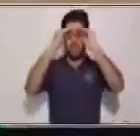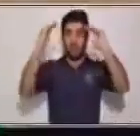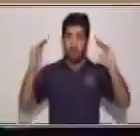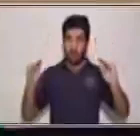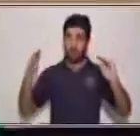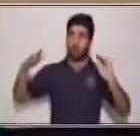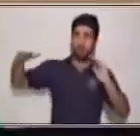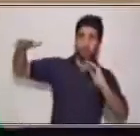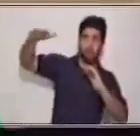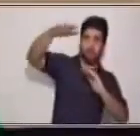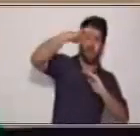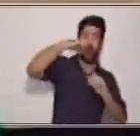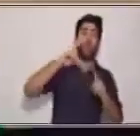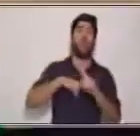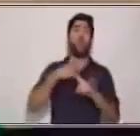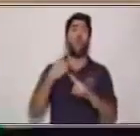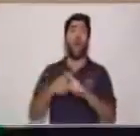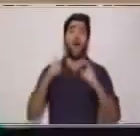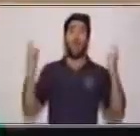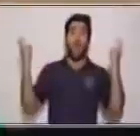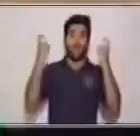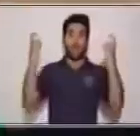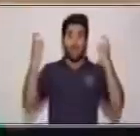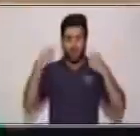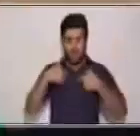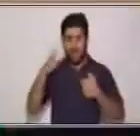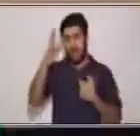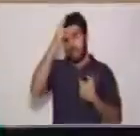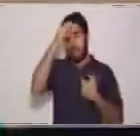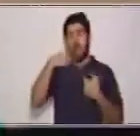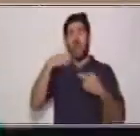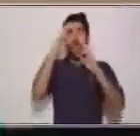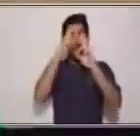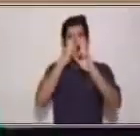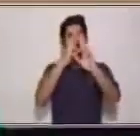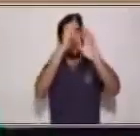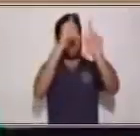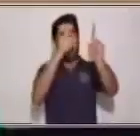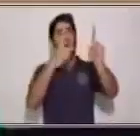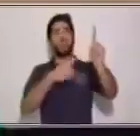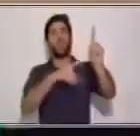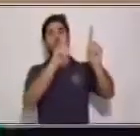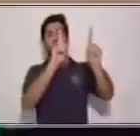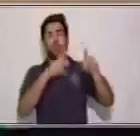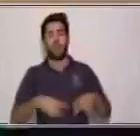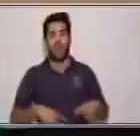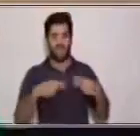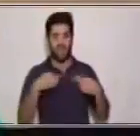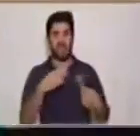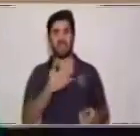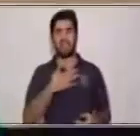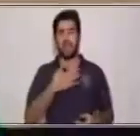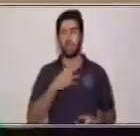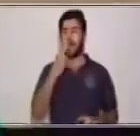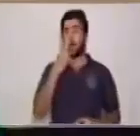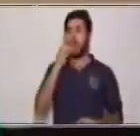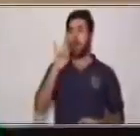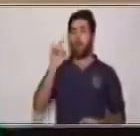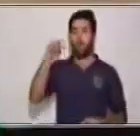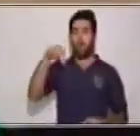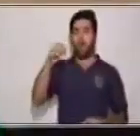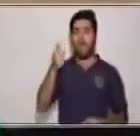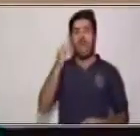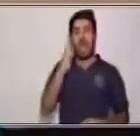al momento de la celebración realizada por este para honrar al señor de la vida, Unabku. Los chom